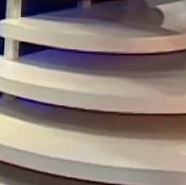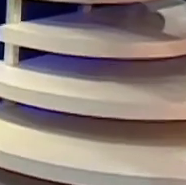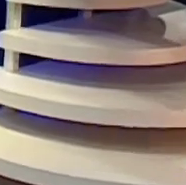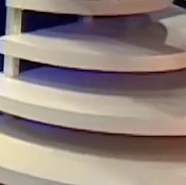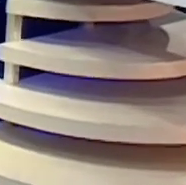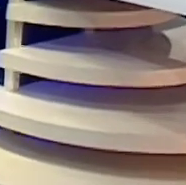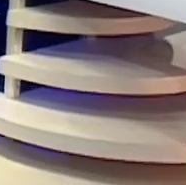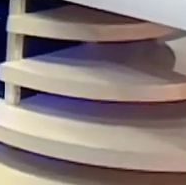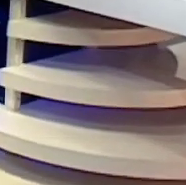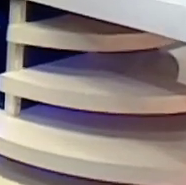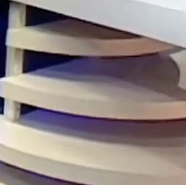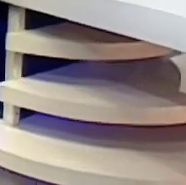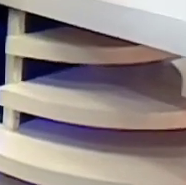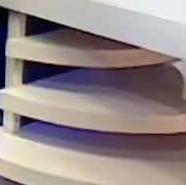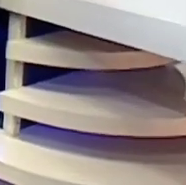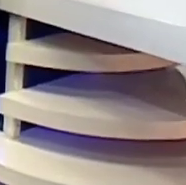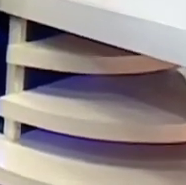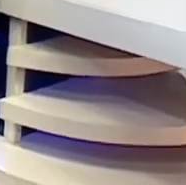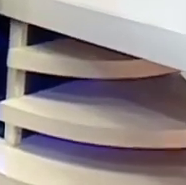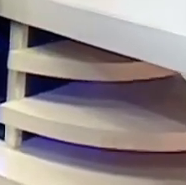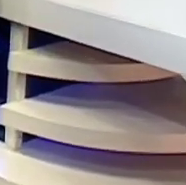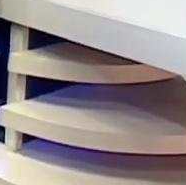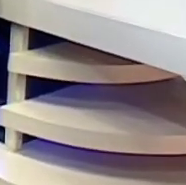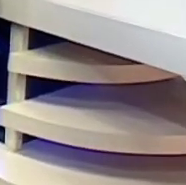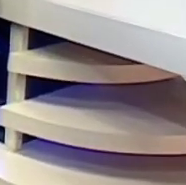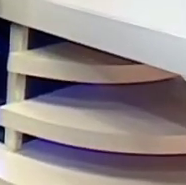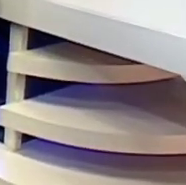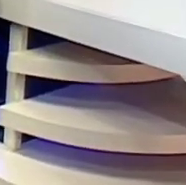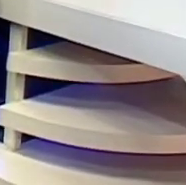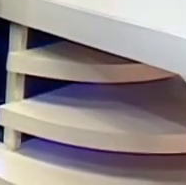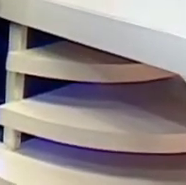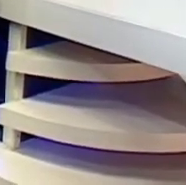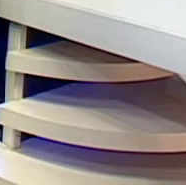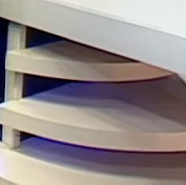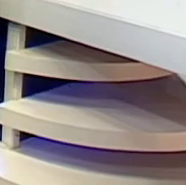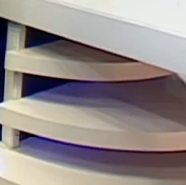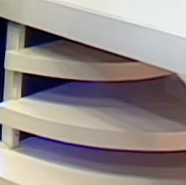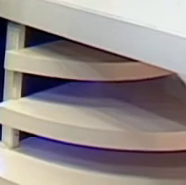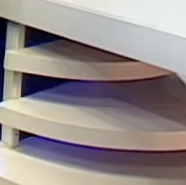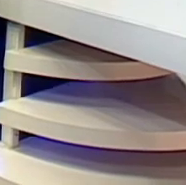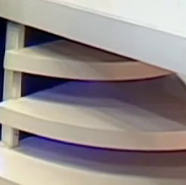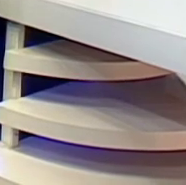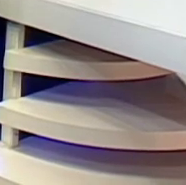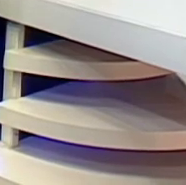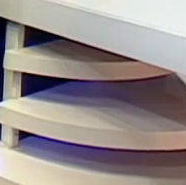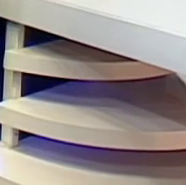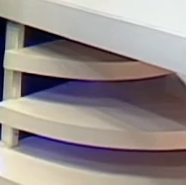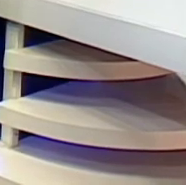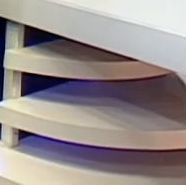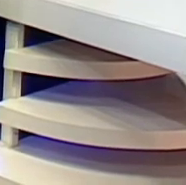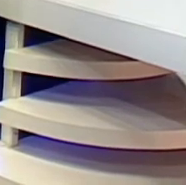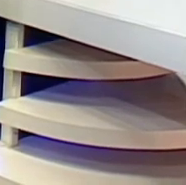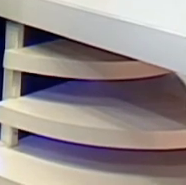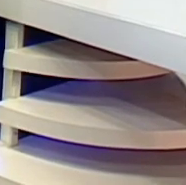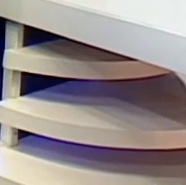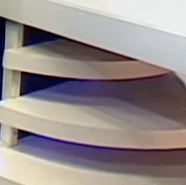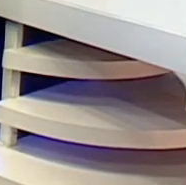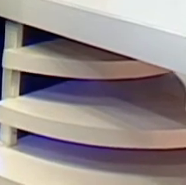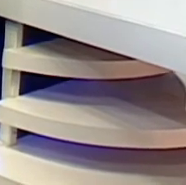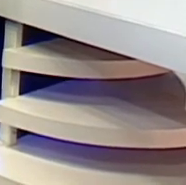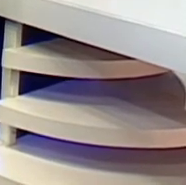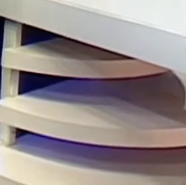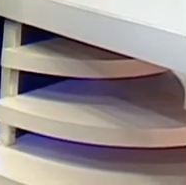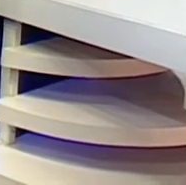¿Qué tal, amigos? Muy buenas tardes, sean todos bienvenidos. Así es, bienvenido a esta presente emisión meridiana de su noticiero Venevisión. Endrina Yepes,